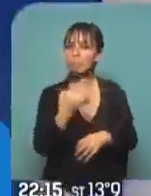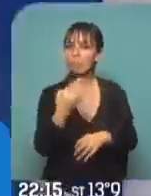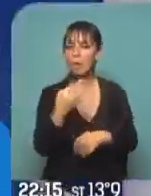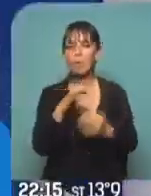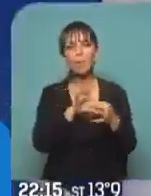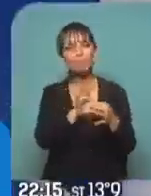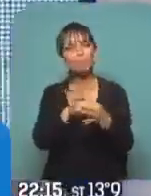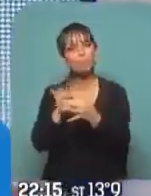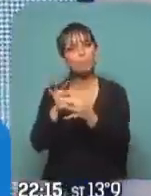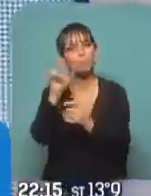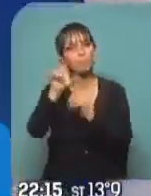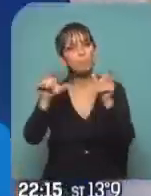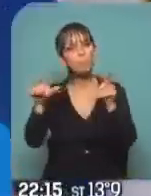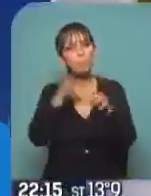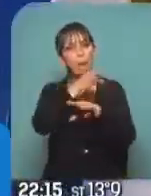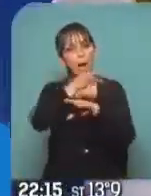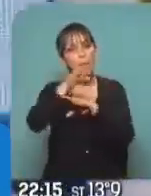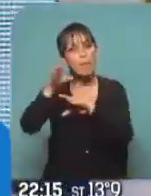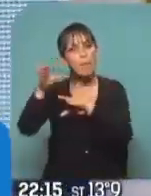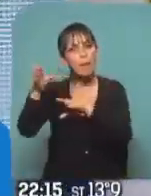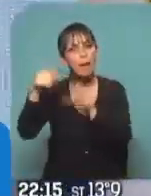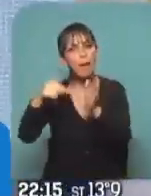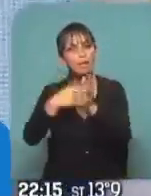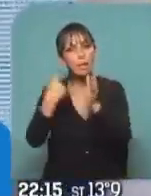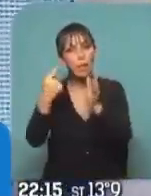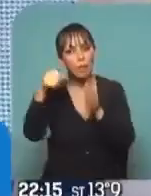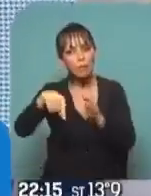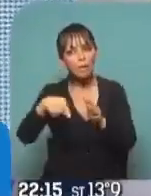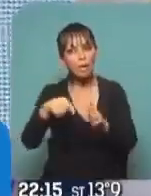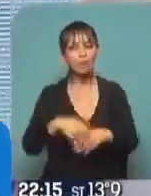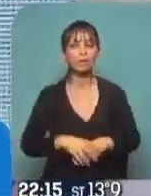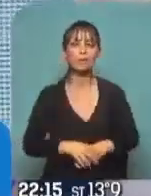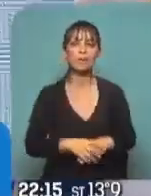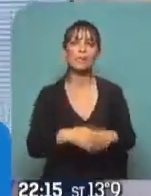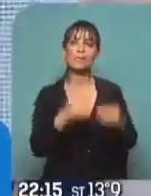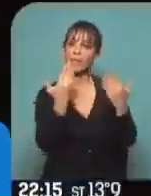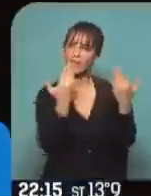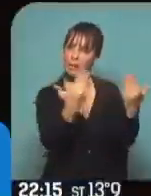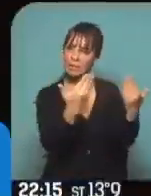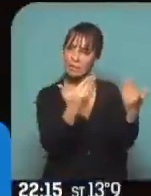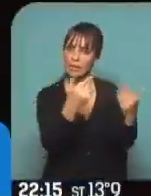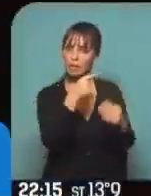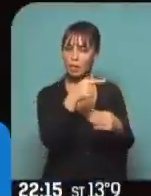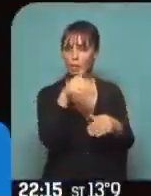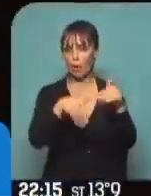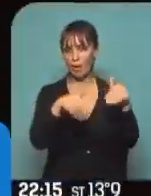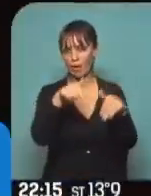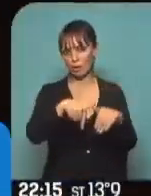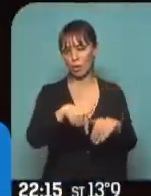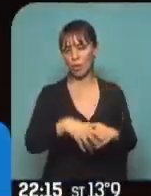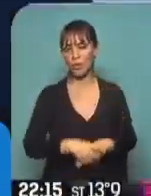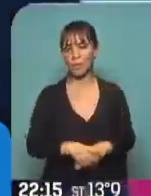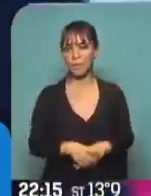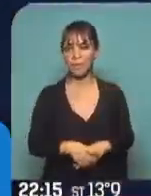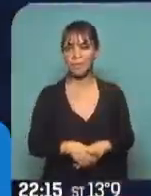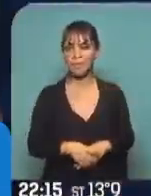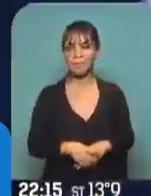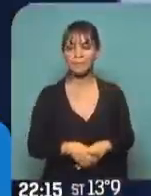ellos, recorriendo incansablemente la ciudad en los últimos años. Así que felicitaciones por la elección de hoy.